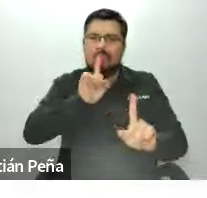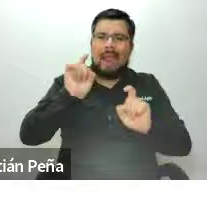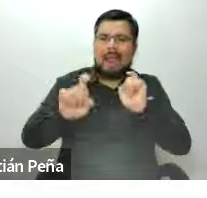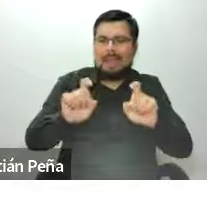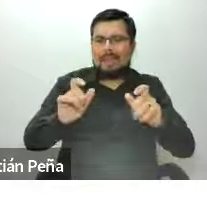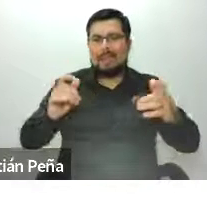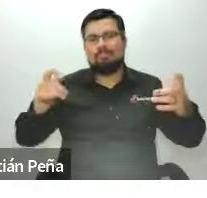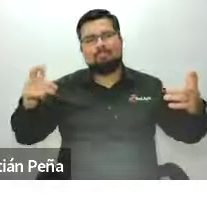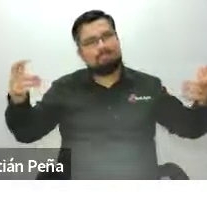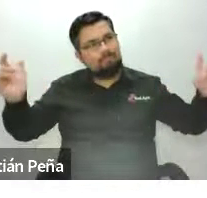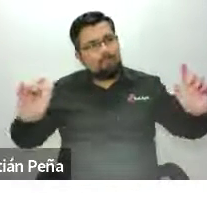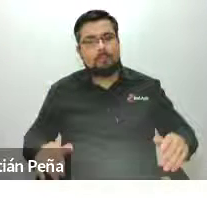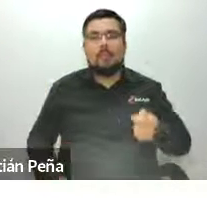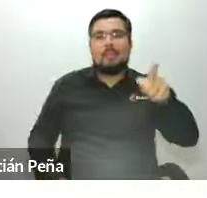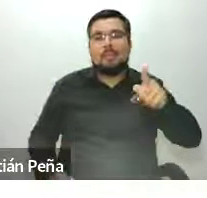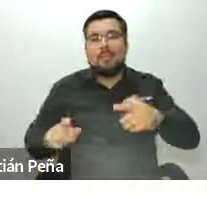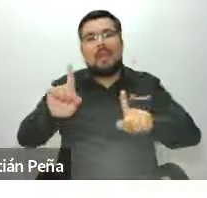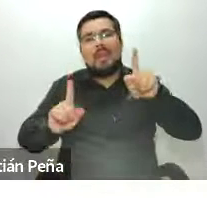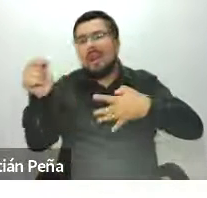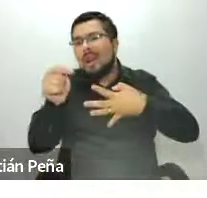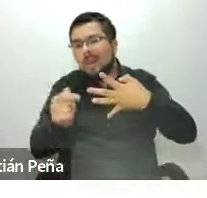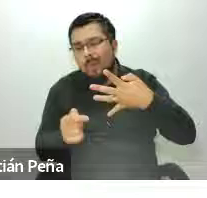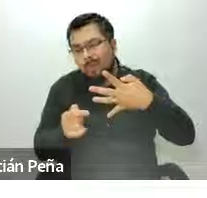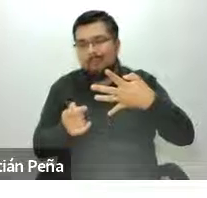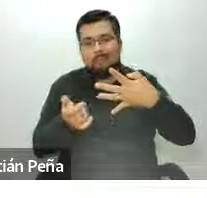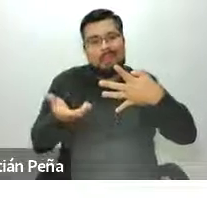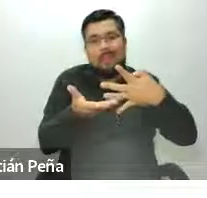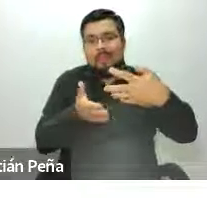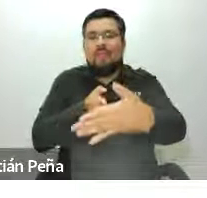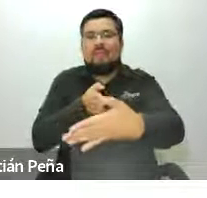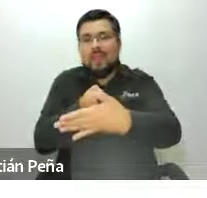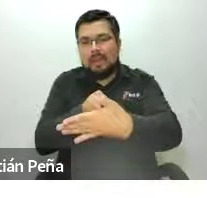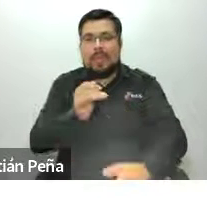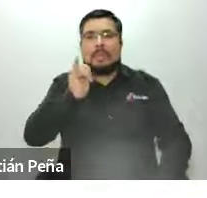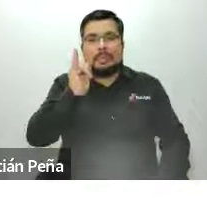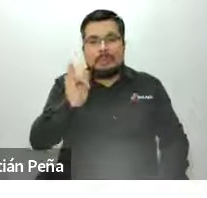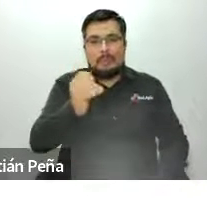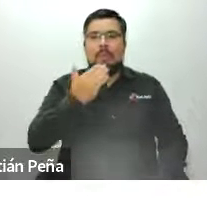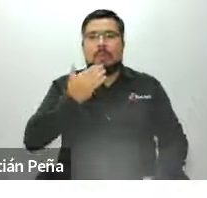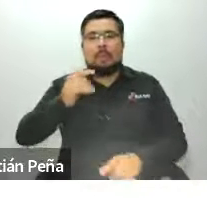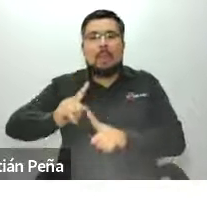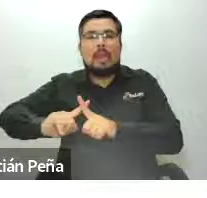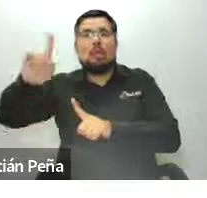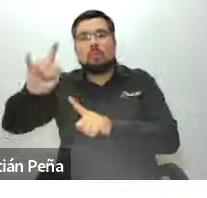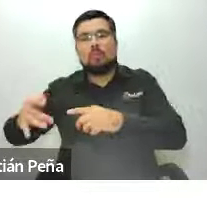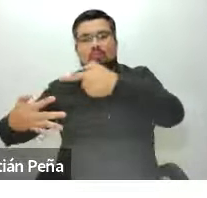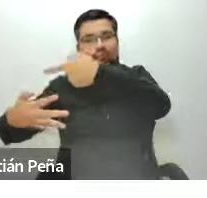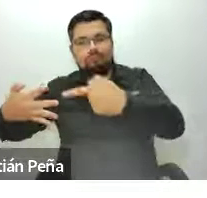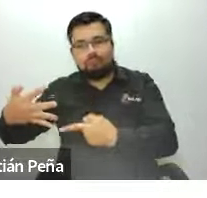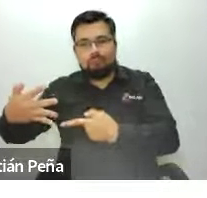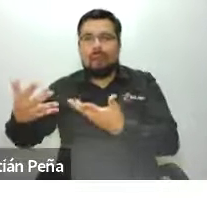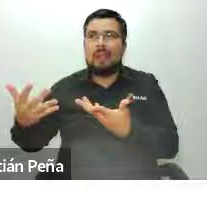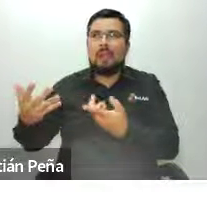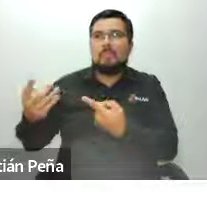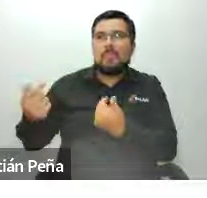aspectos evidentemente que son una barrera, ¿no? Pero también en muchos otros aspectos son una